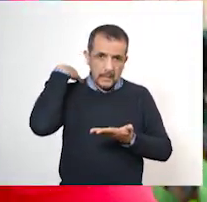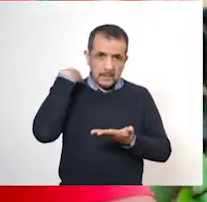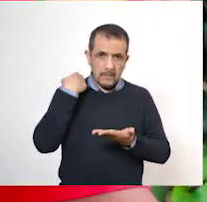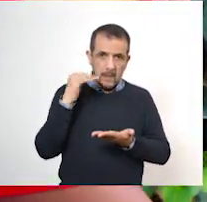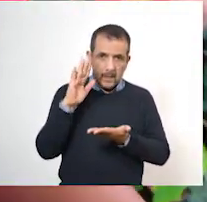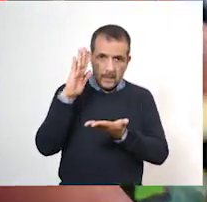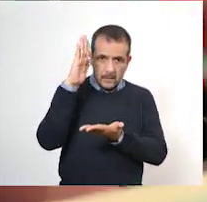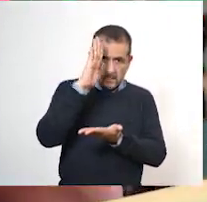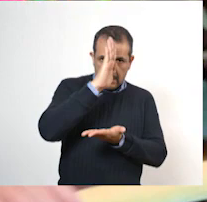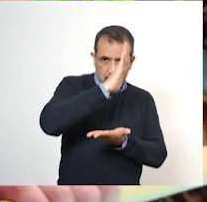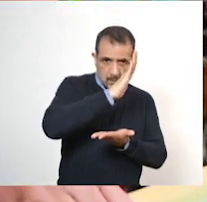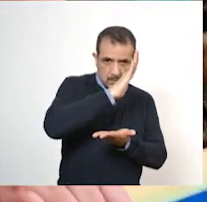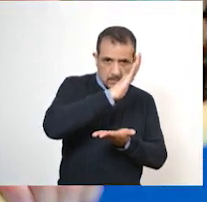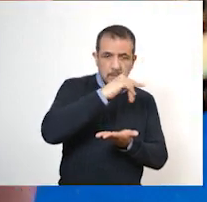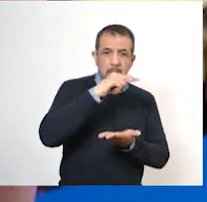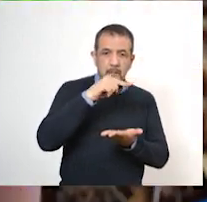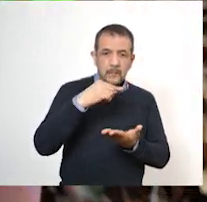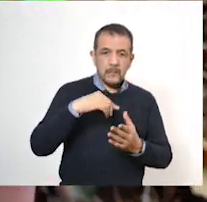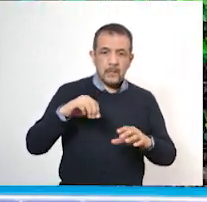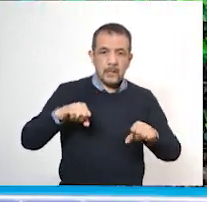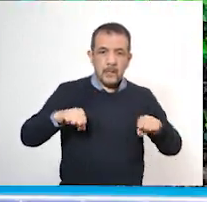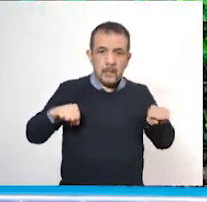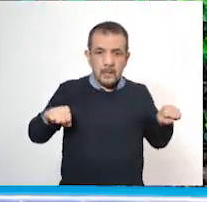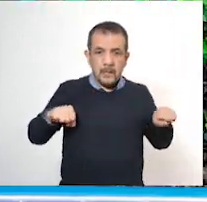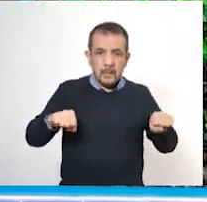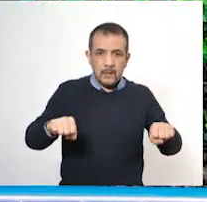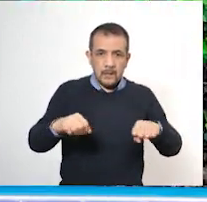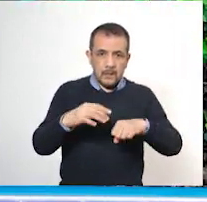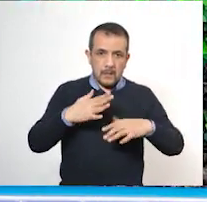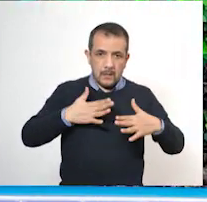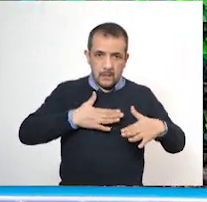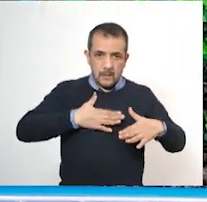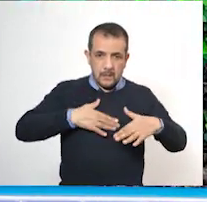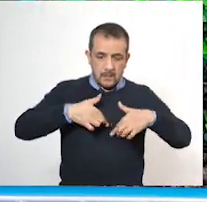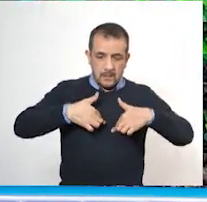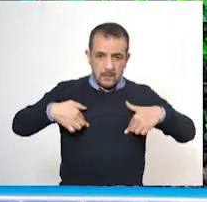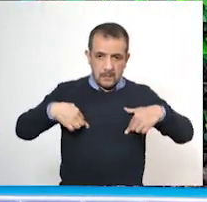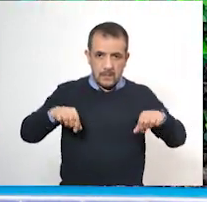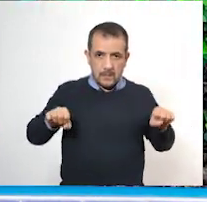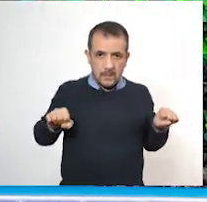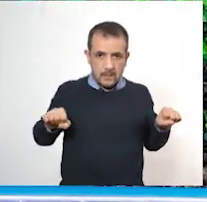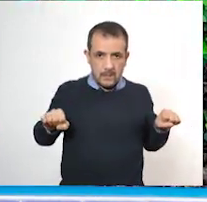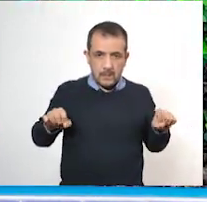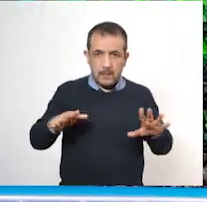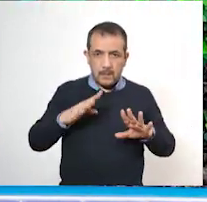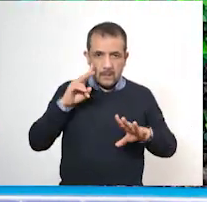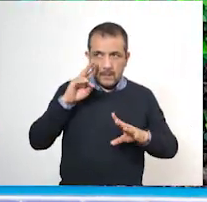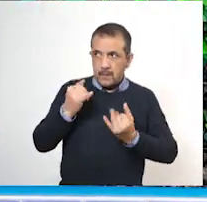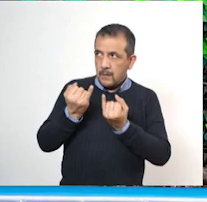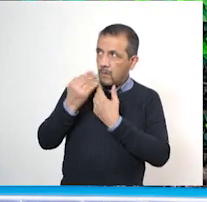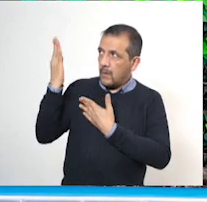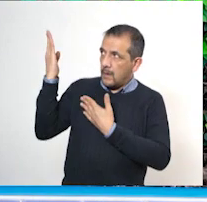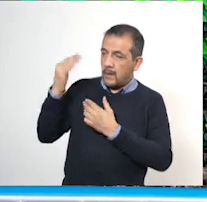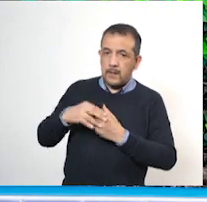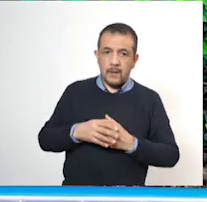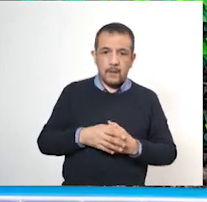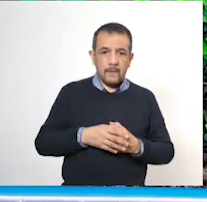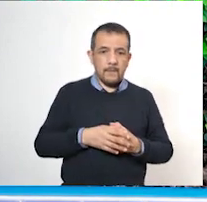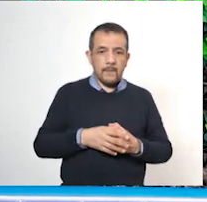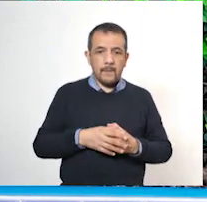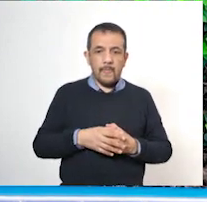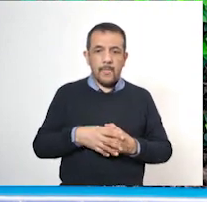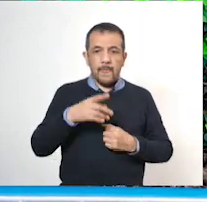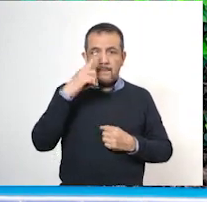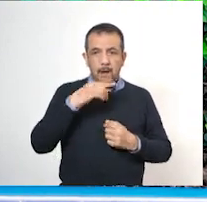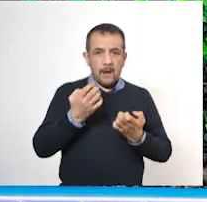a flexionar los codos hacia la altura del pecho. Llevando los brazos lo más pegados que podamos a nuestro cuerpo. Para